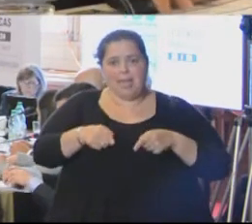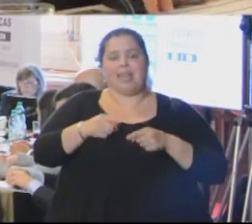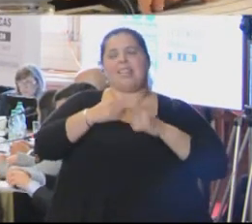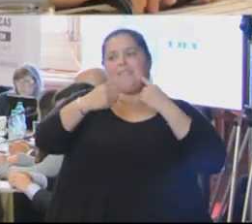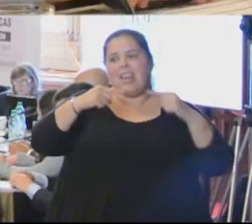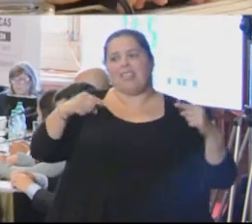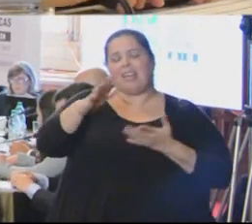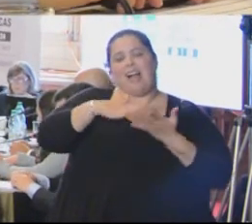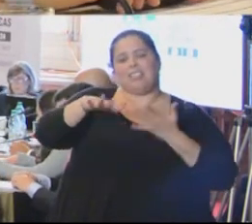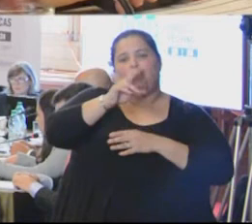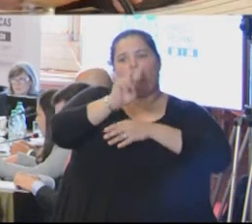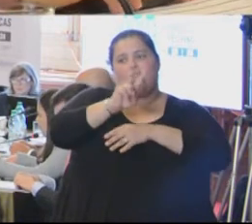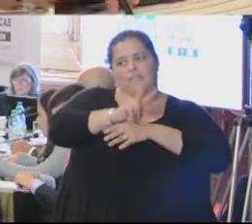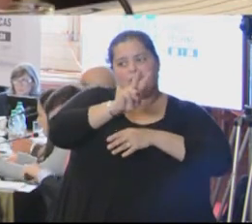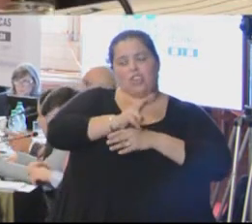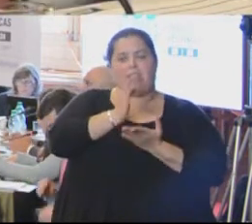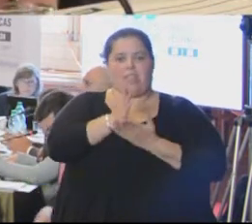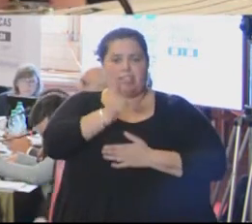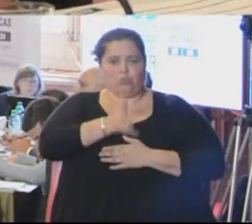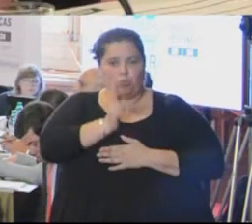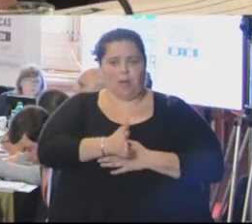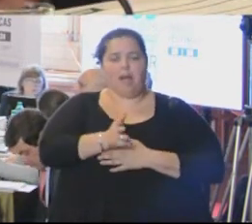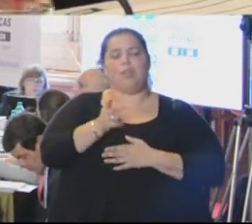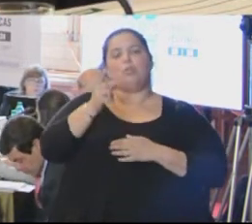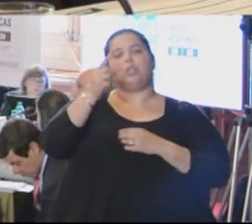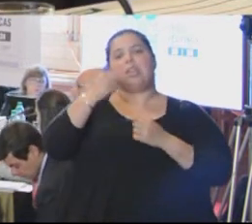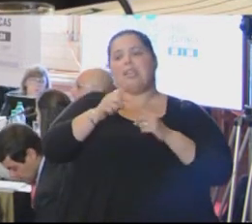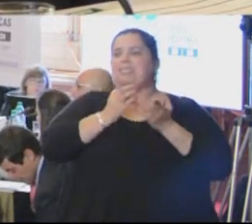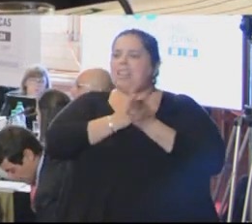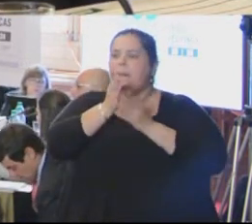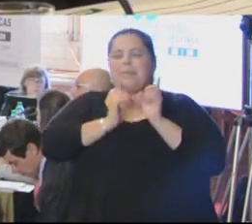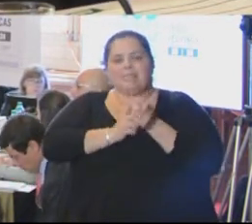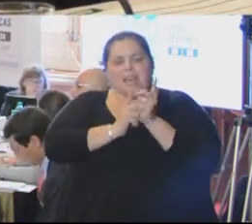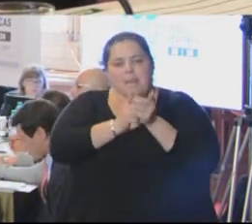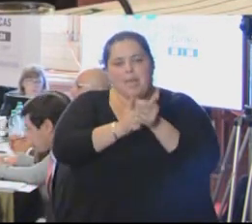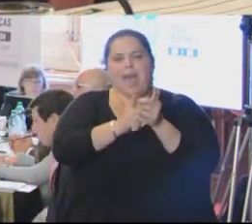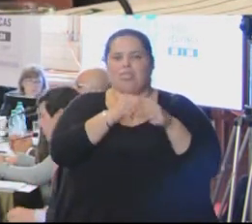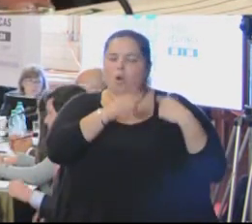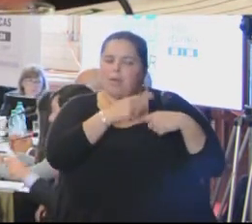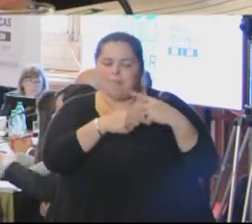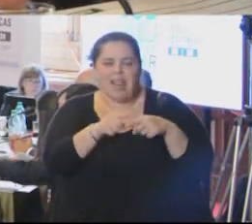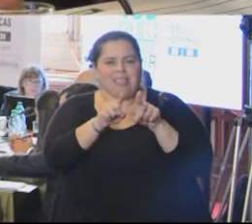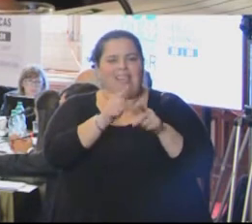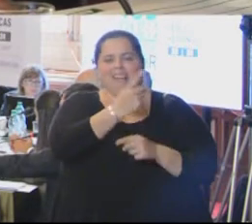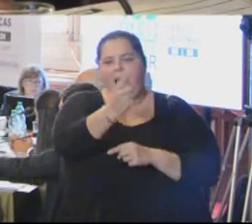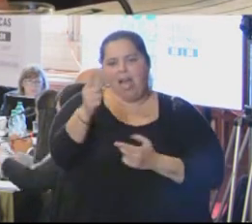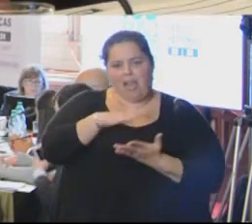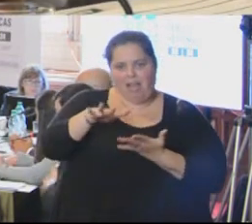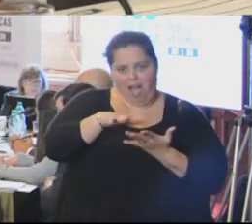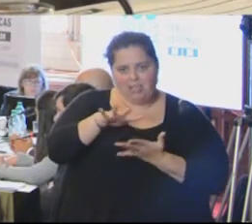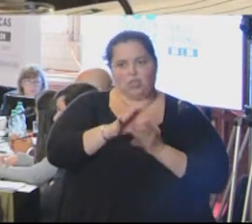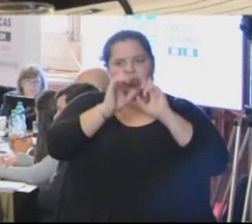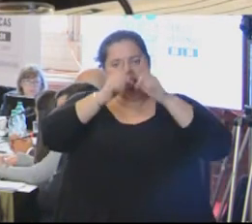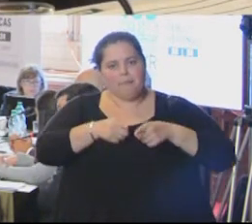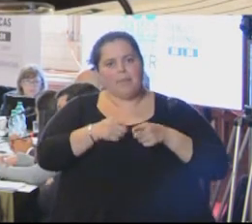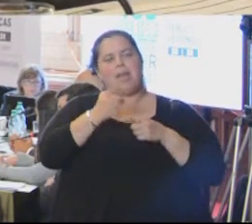derechos humanos desde los procuradores judiciales o haciendo seguimiento permanente a los casos, igual que la Defensoría del Pueblo con los defensores públicos